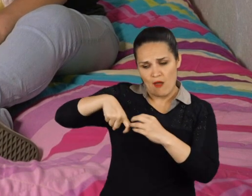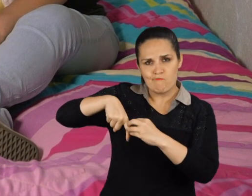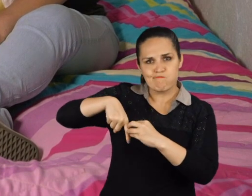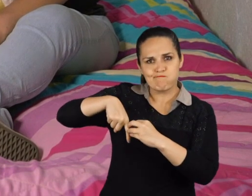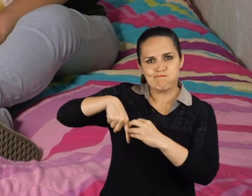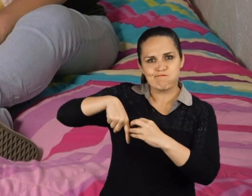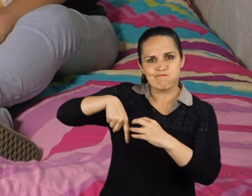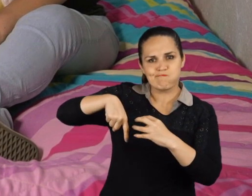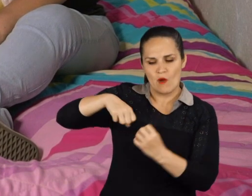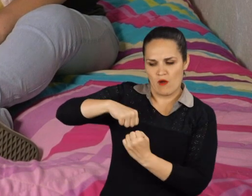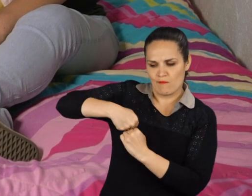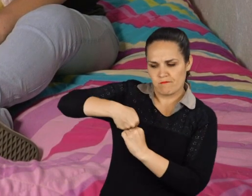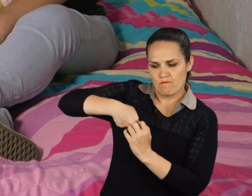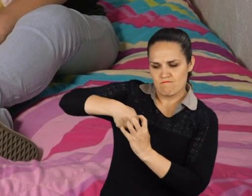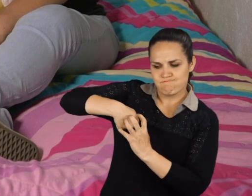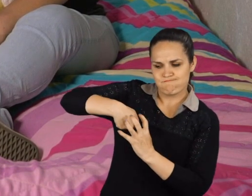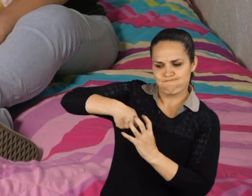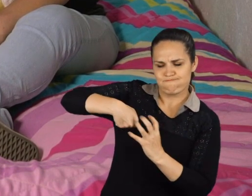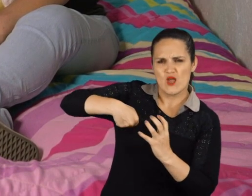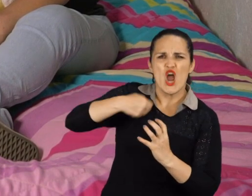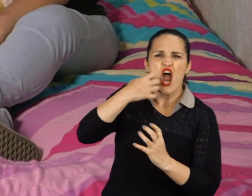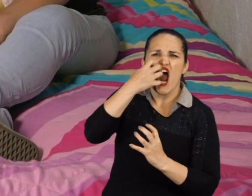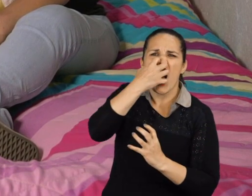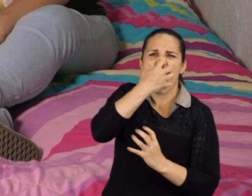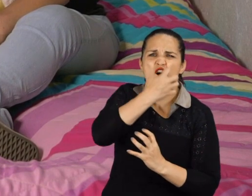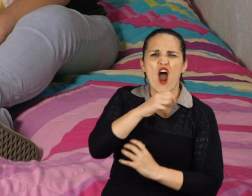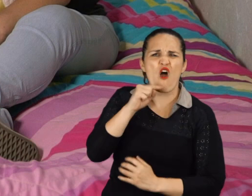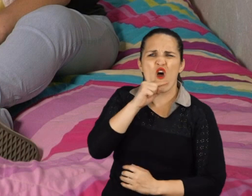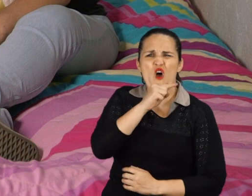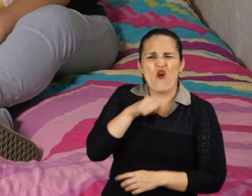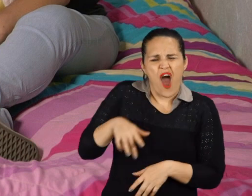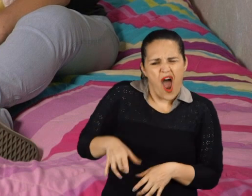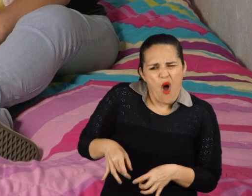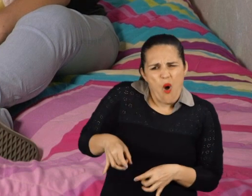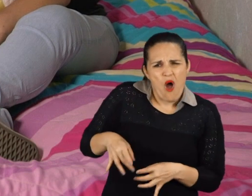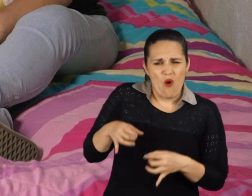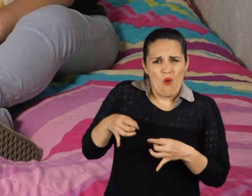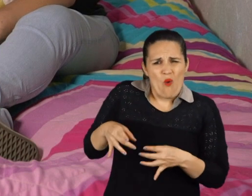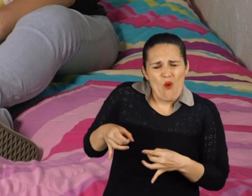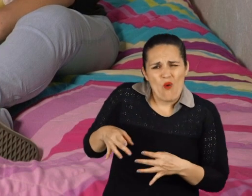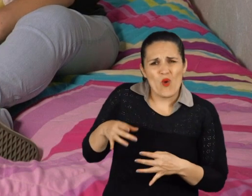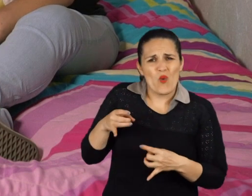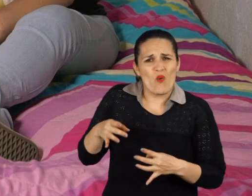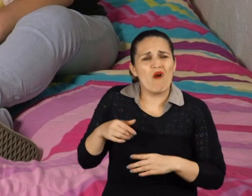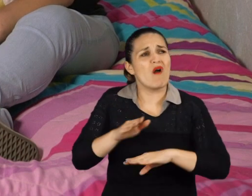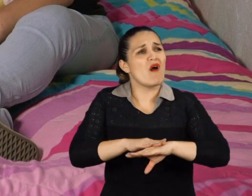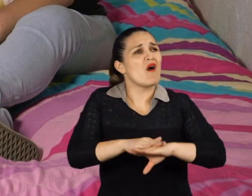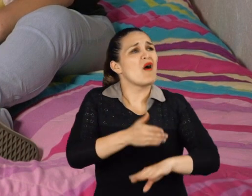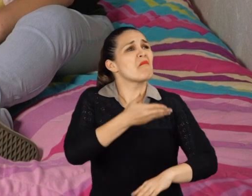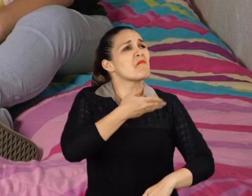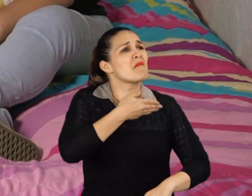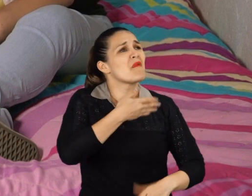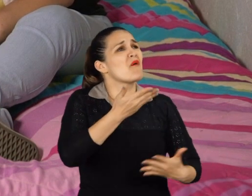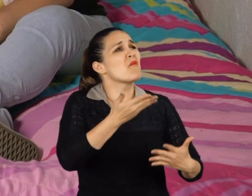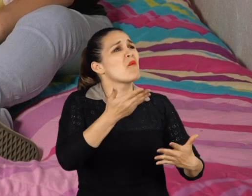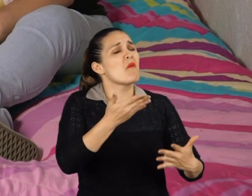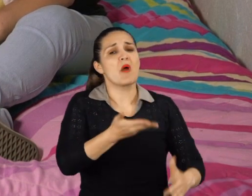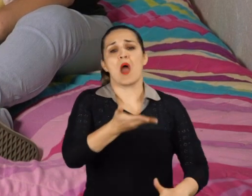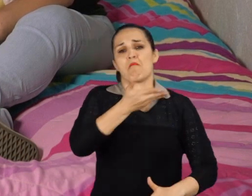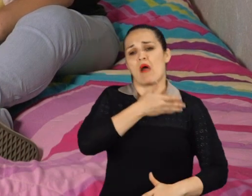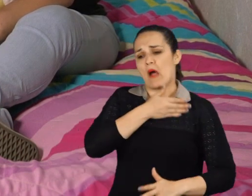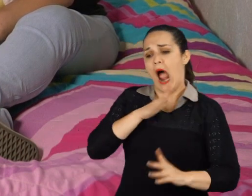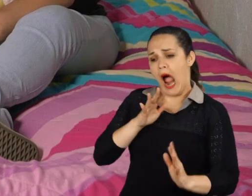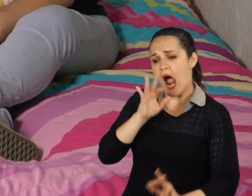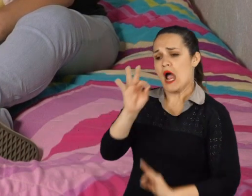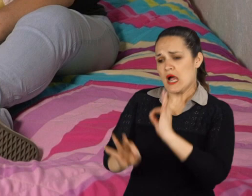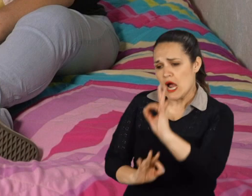ponía caliente. Y pues yo le decía a mami que a mí me dolía mucho, y ella me ponía pañitos y todo lo que uno